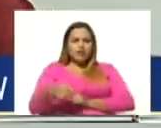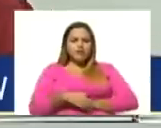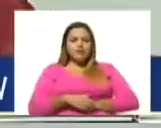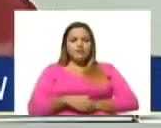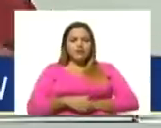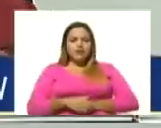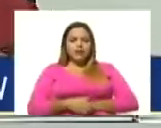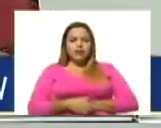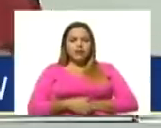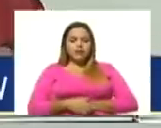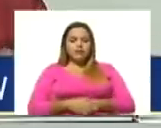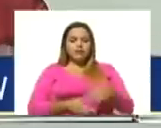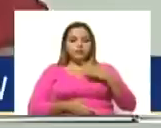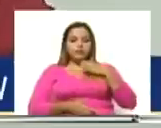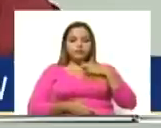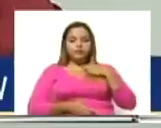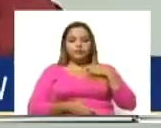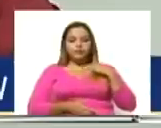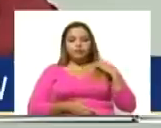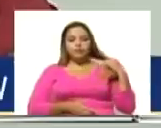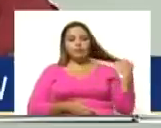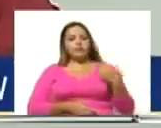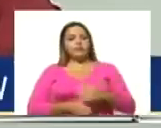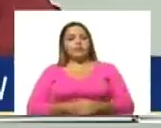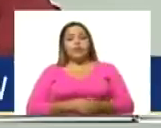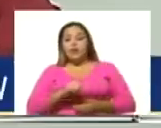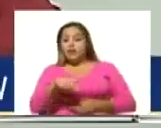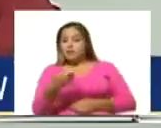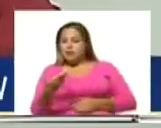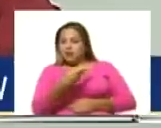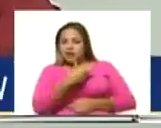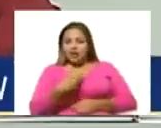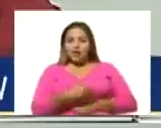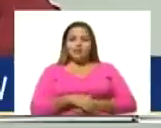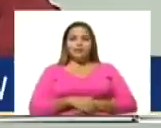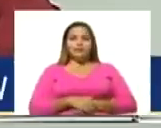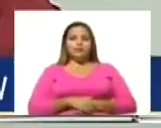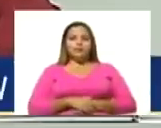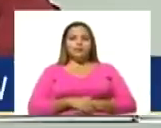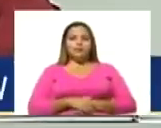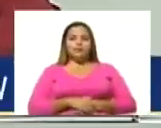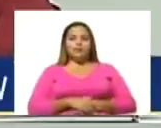quería? Sí, claro, trabajó para quitar la Navidad, pues.